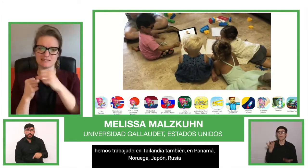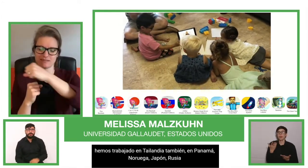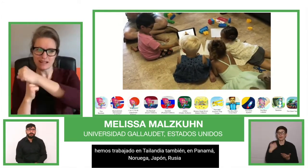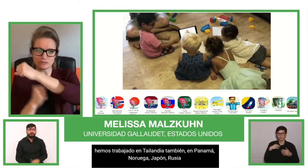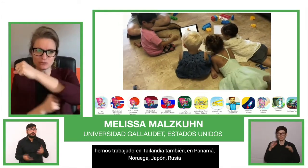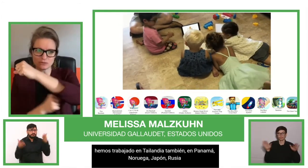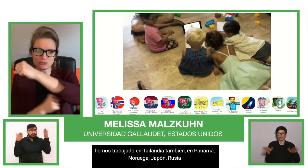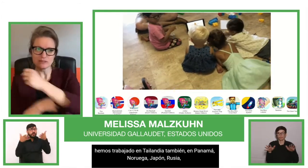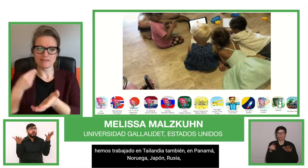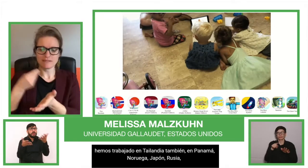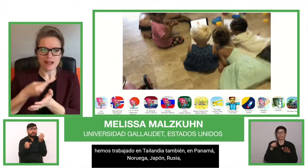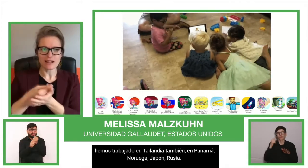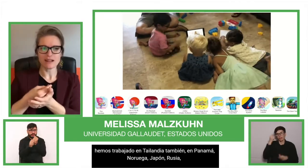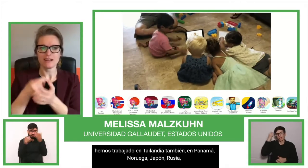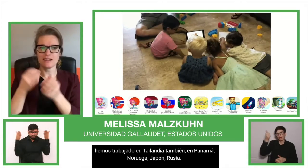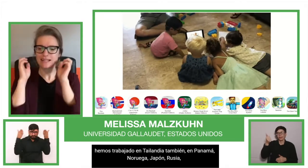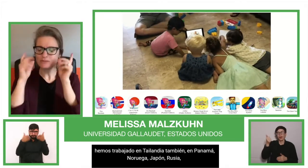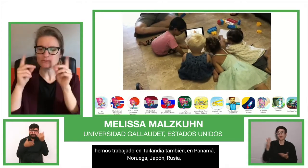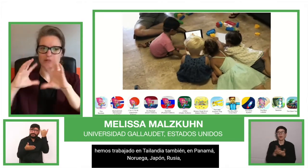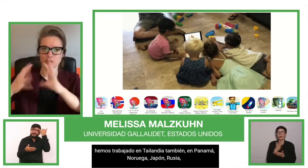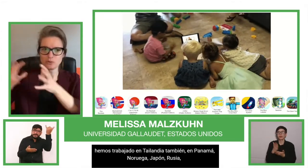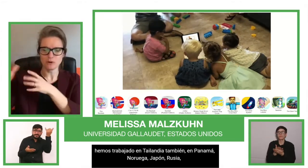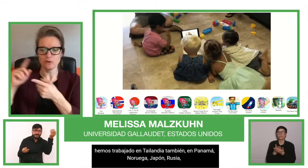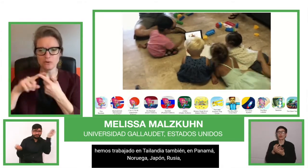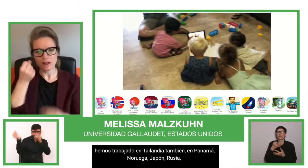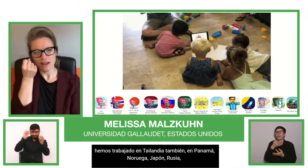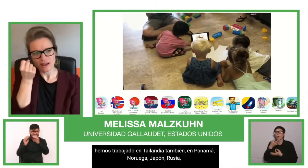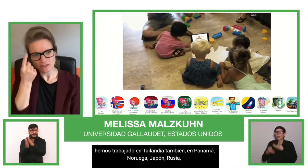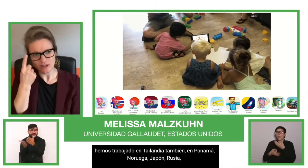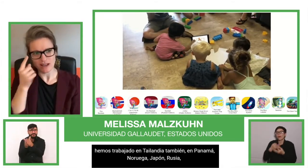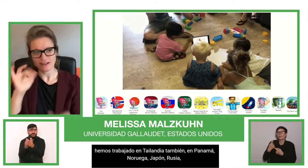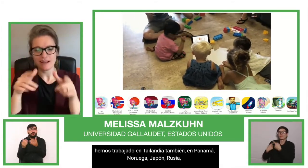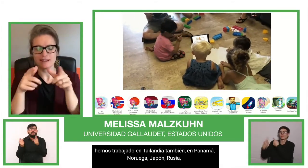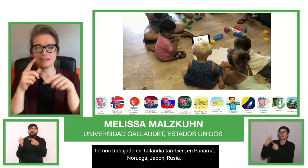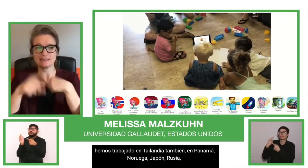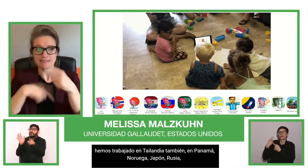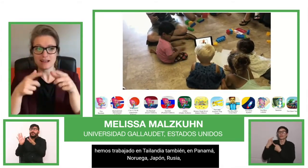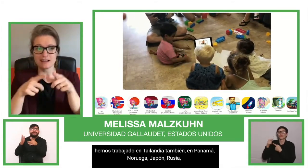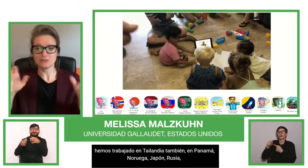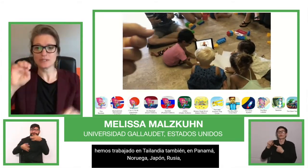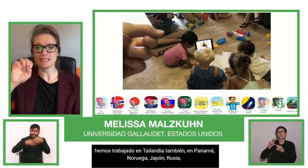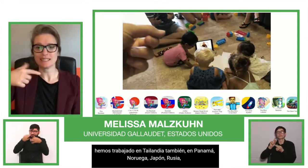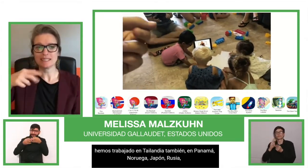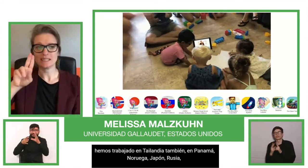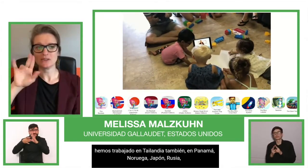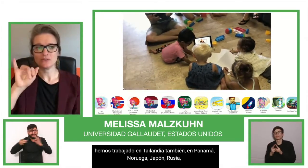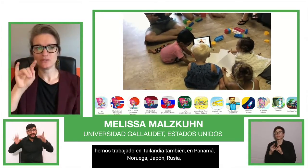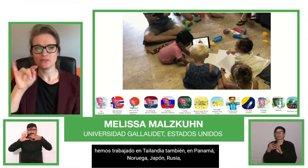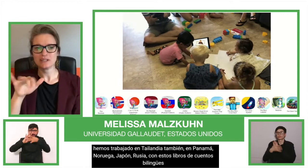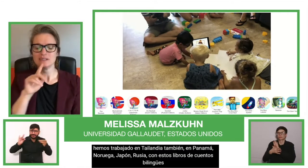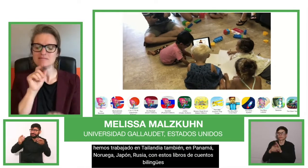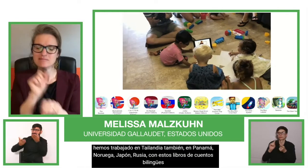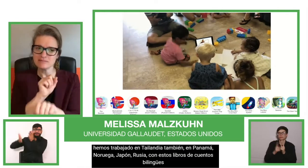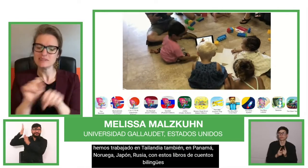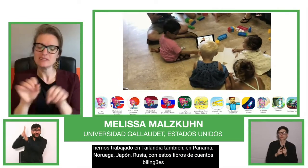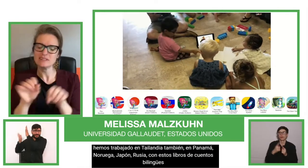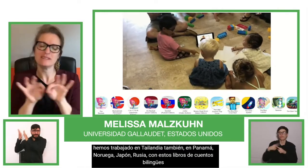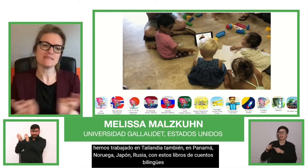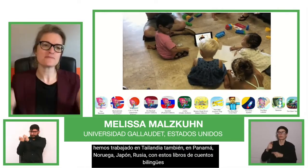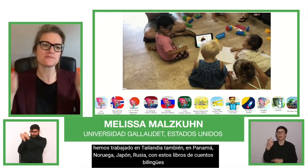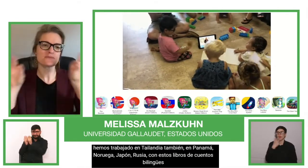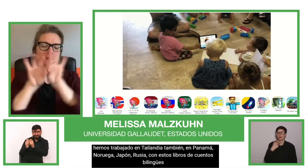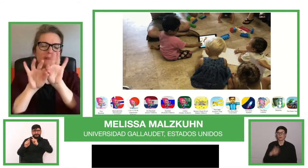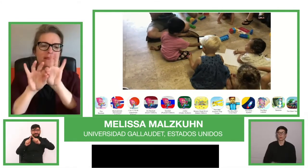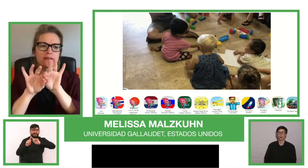cuentos bilingües. Now this takes a foundation of funding, also respecto de la financiación